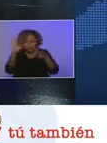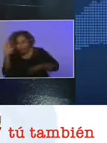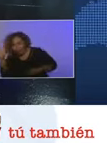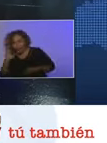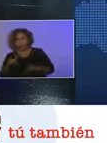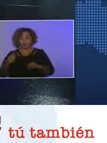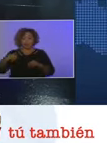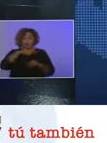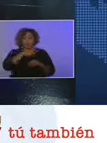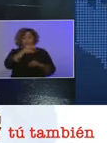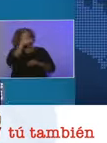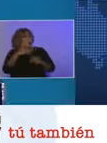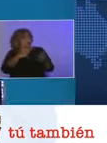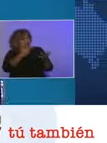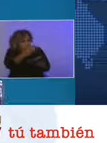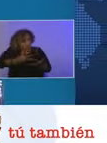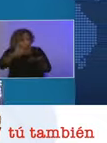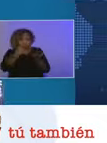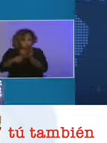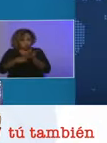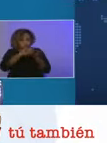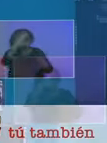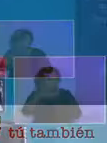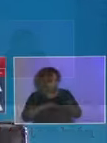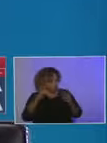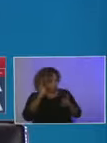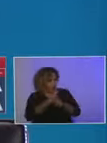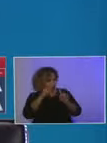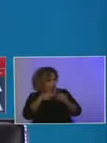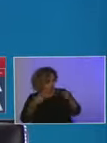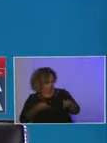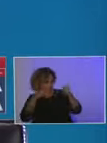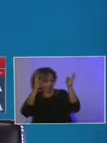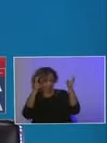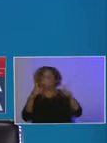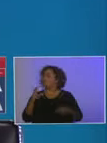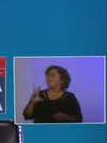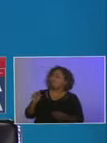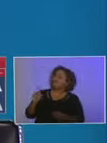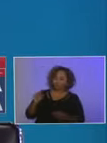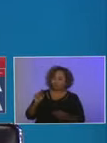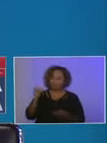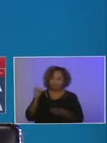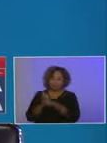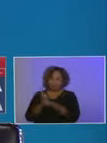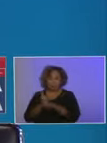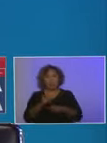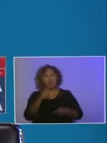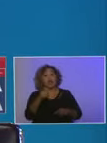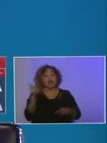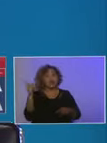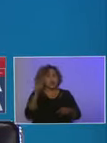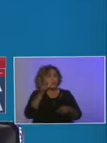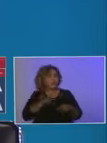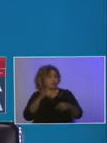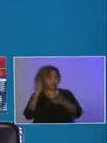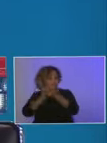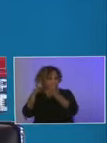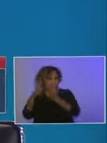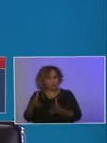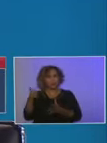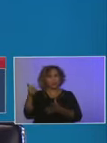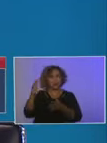nunca habíamos tenido la oportunidad de conversar así los tres juntos. Así es. Sobre este tema. Esta indignación que tiene Bárbara como periodista, que